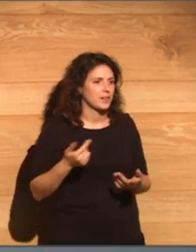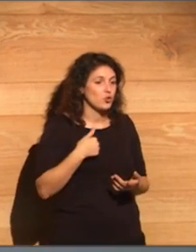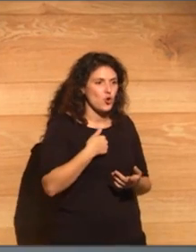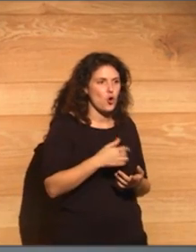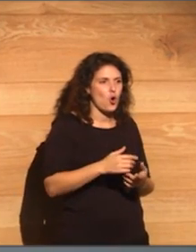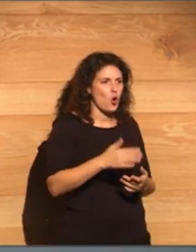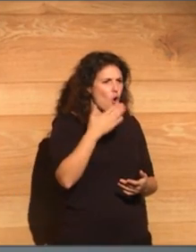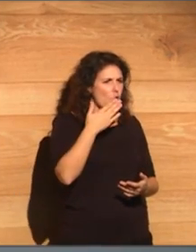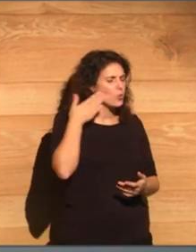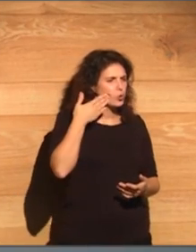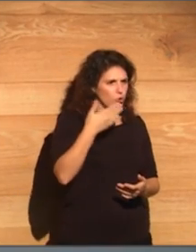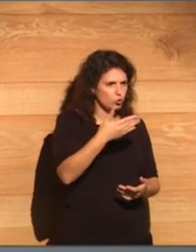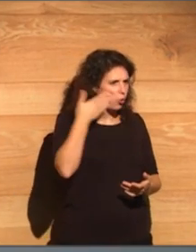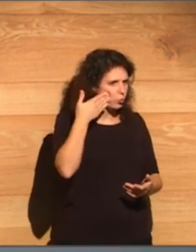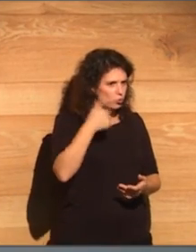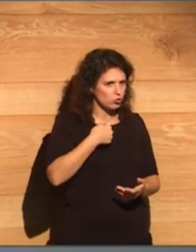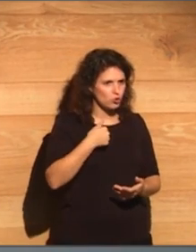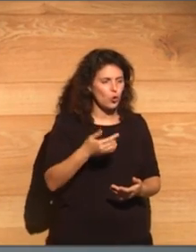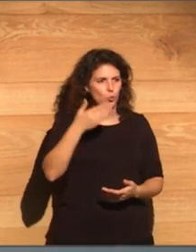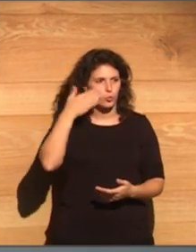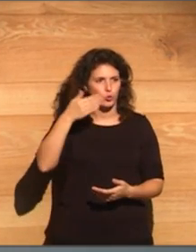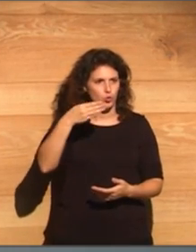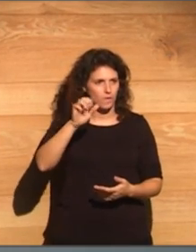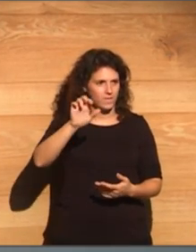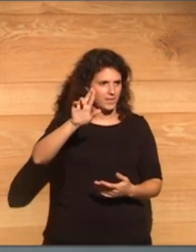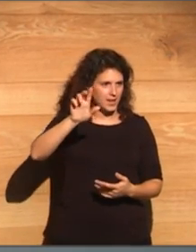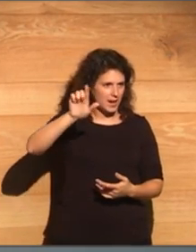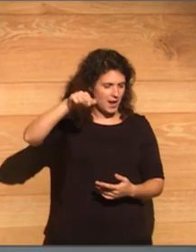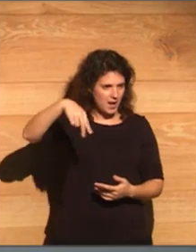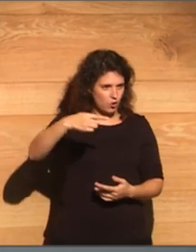Orgulloso, me dice. Orgulloso estoy, ¿eh? Orgulloso de Berlango. Orgulloso estoy